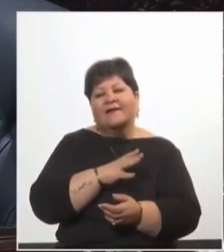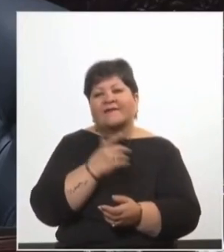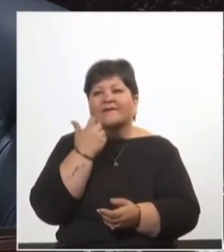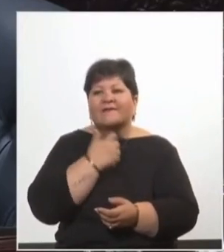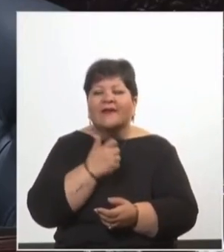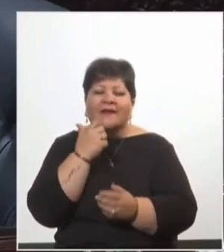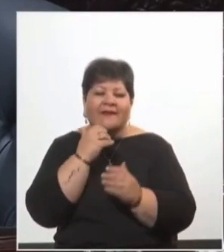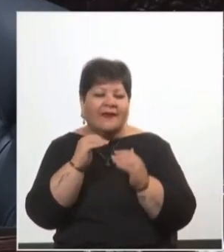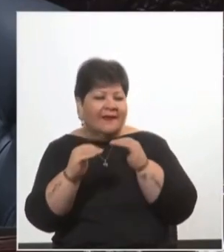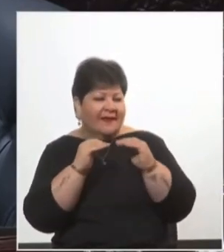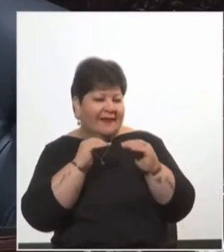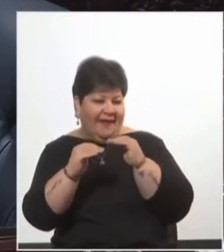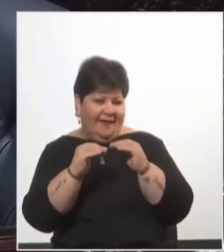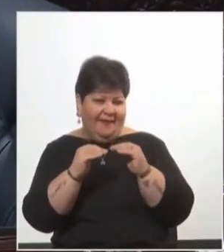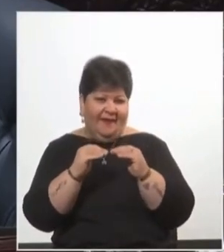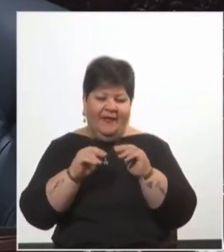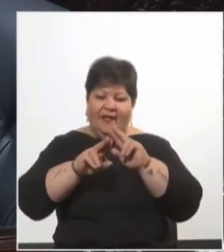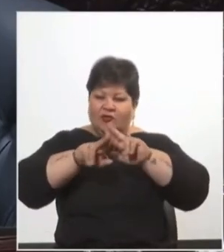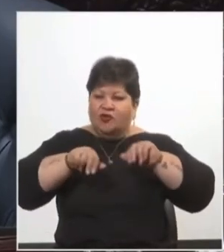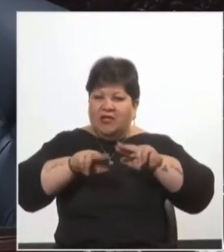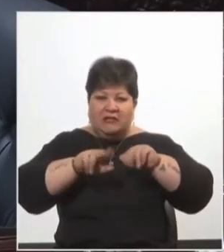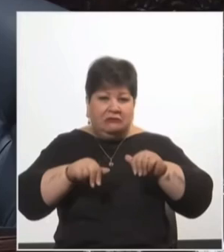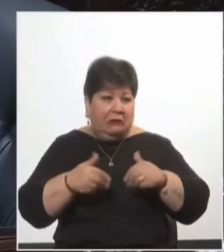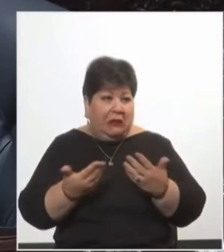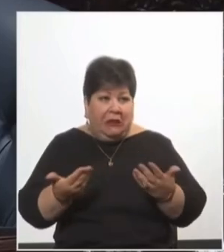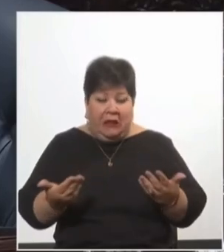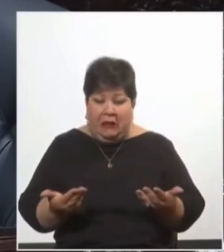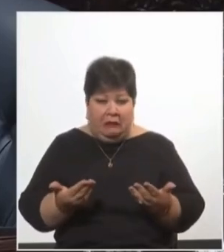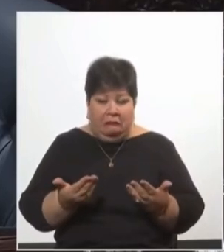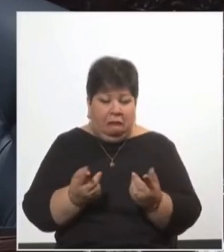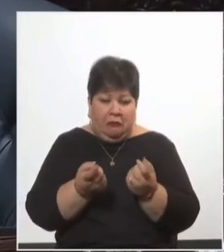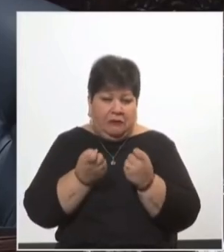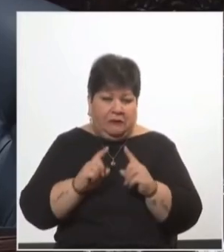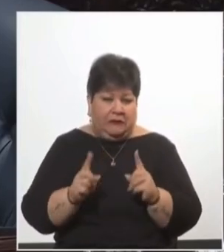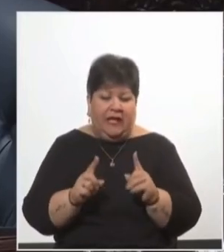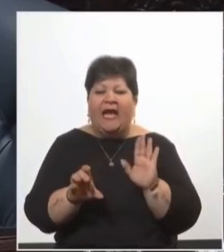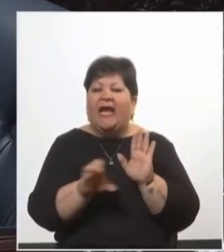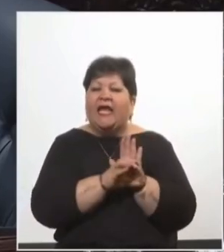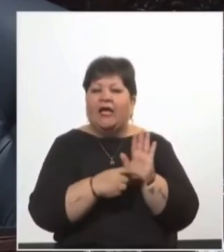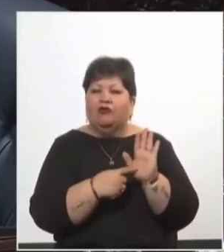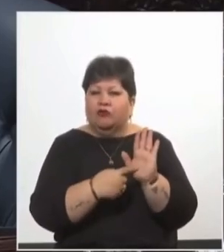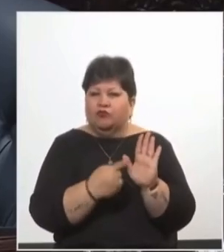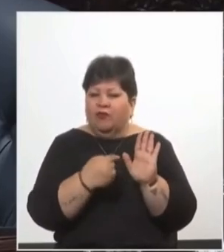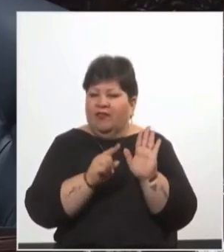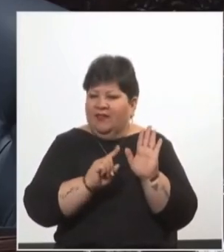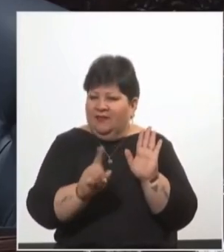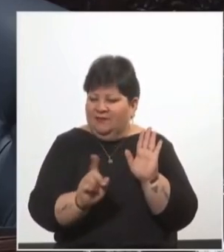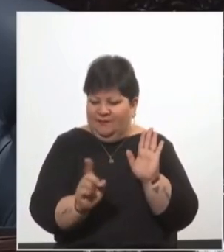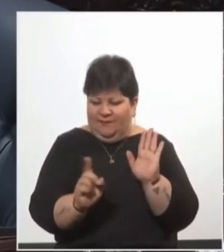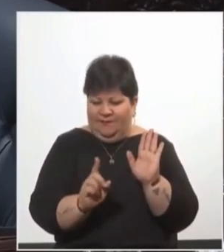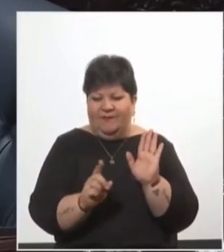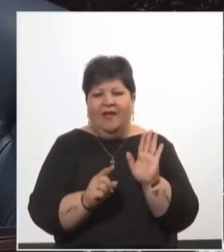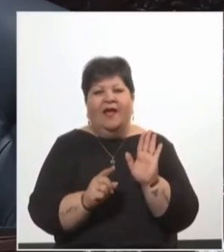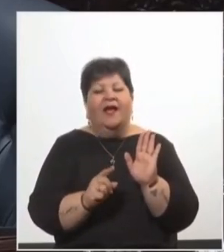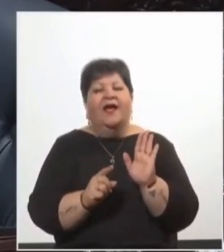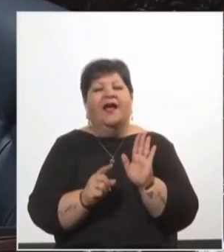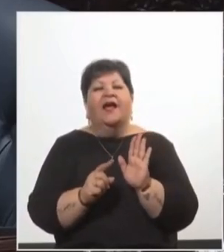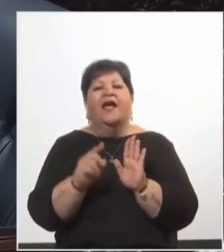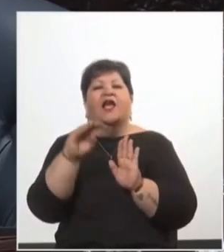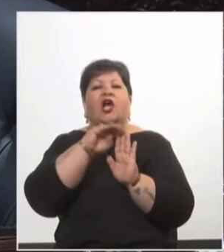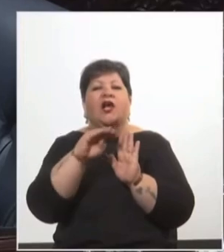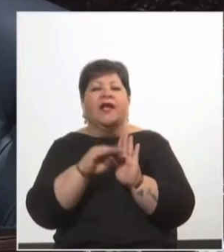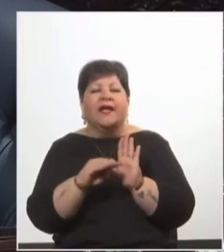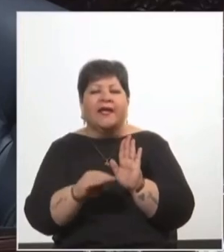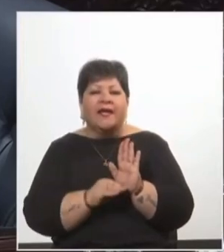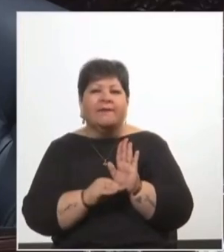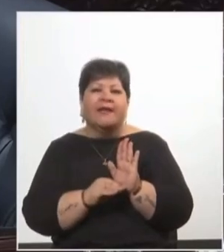reducen, exoneraciones injustificadas, no las que están en la Constitución, no las que están en los regímenes